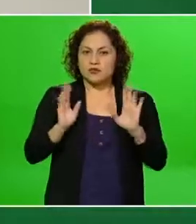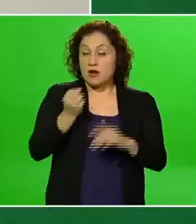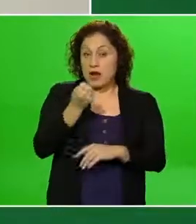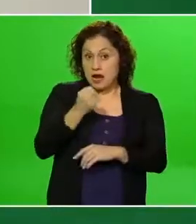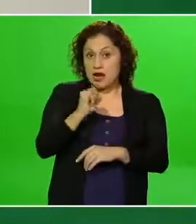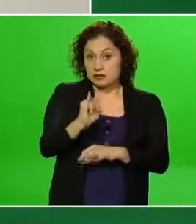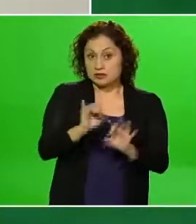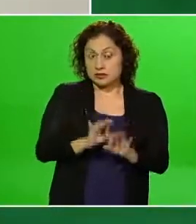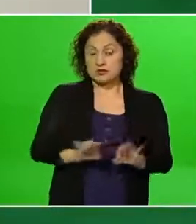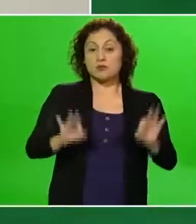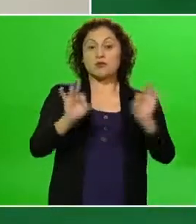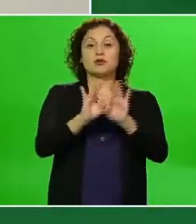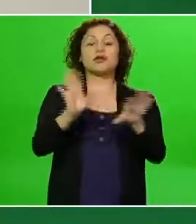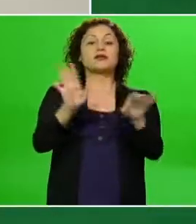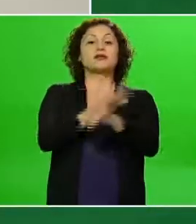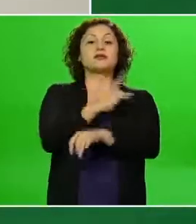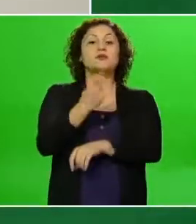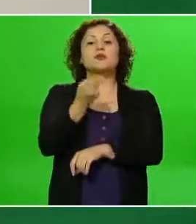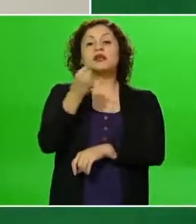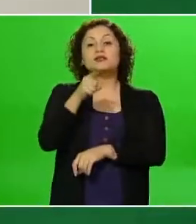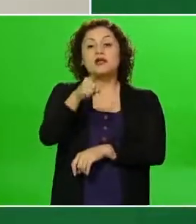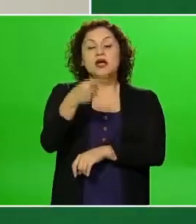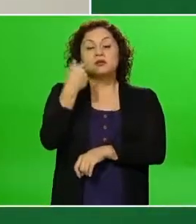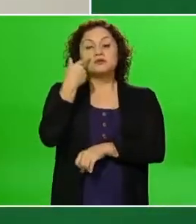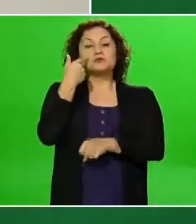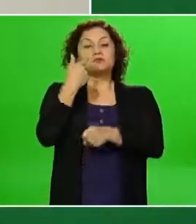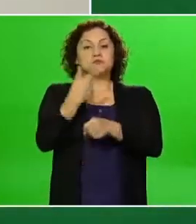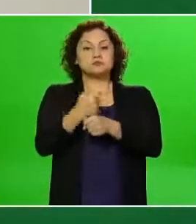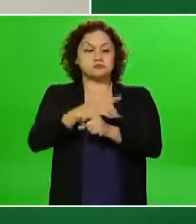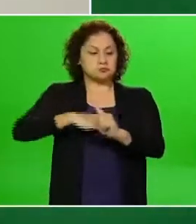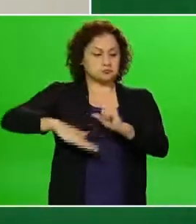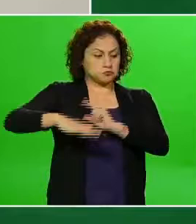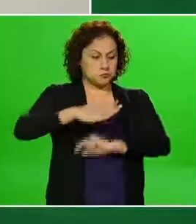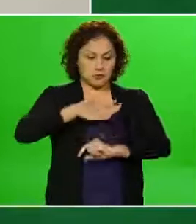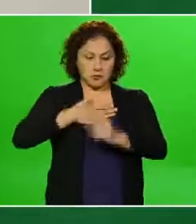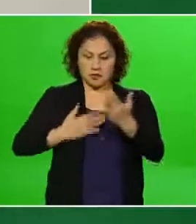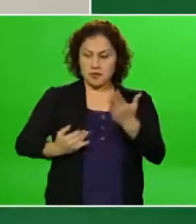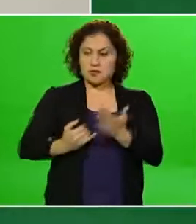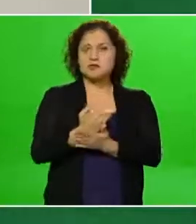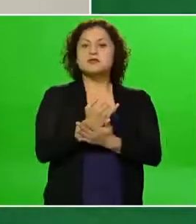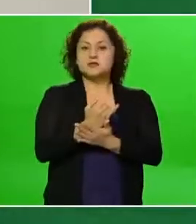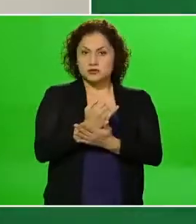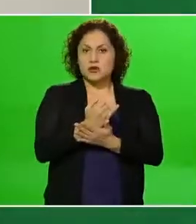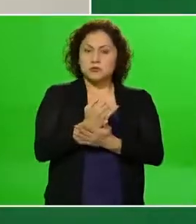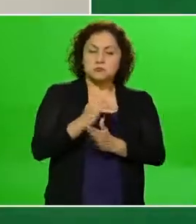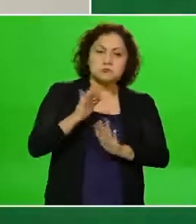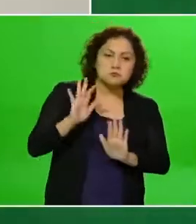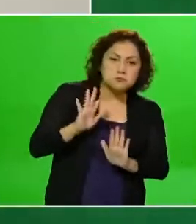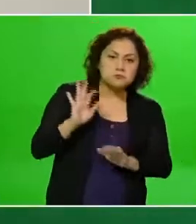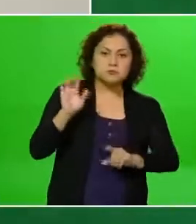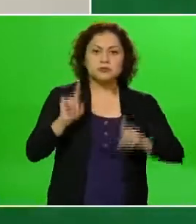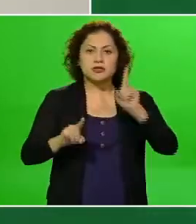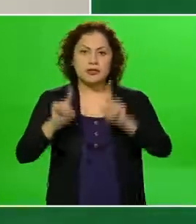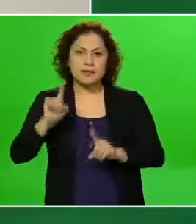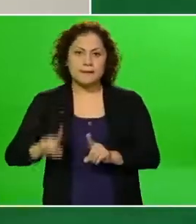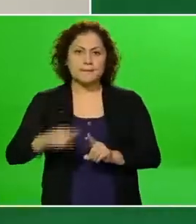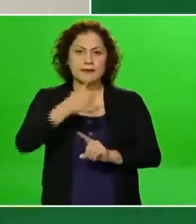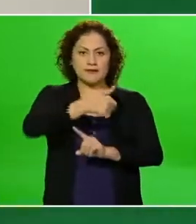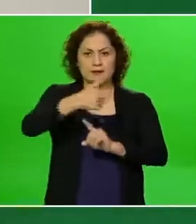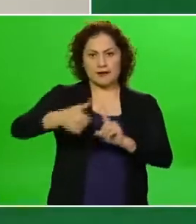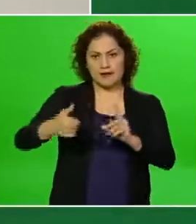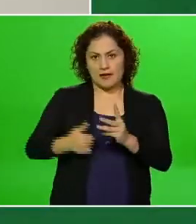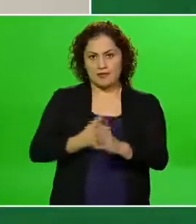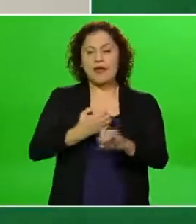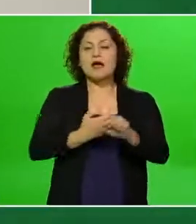a ellos les han permitido subregionalizar sus acciones y obviamente poder tener a lo mejor entonces una mejor